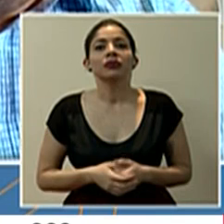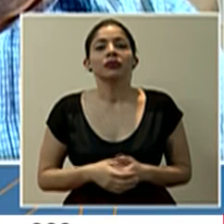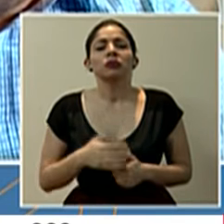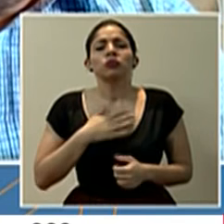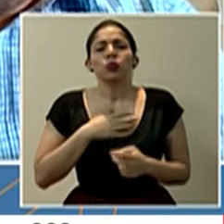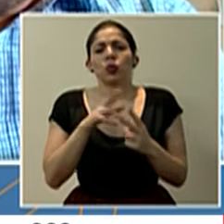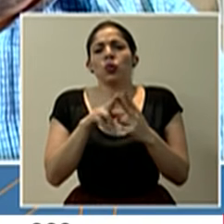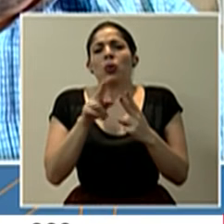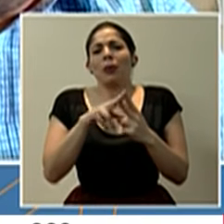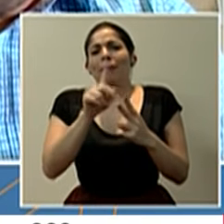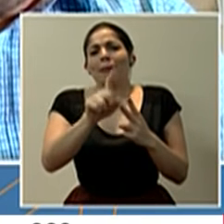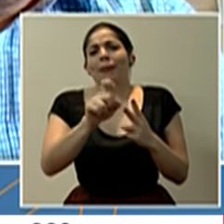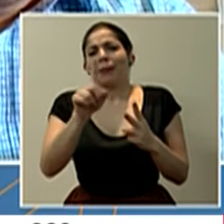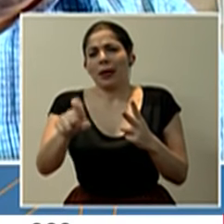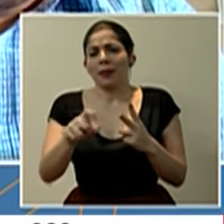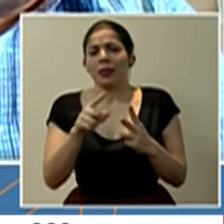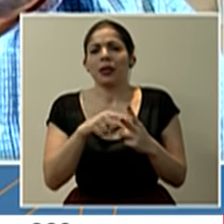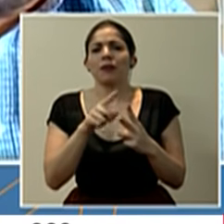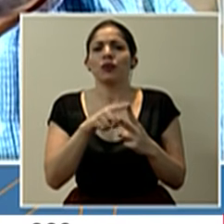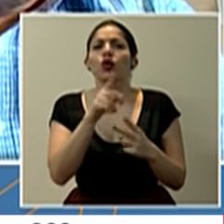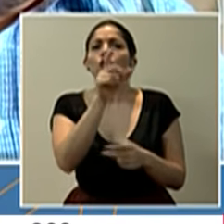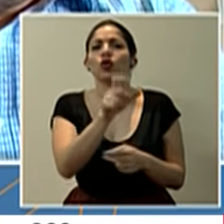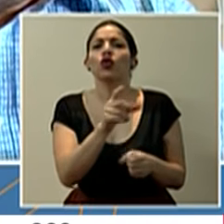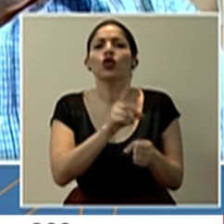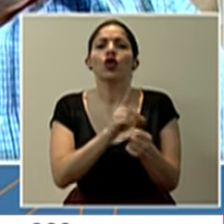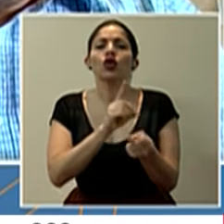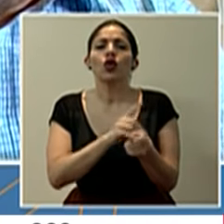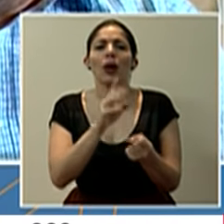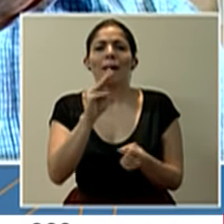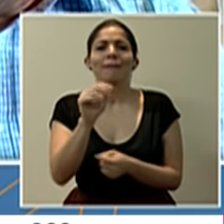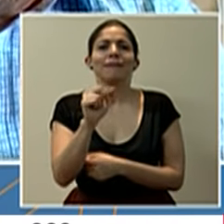Tengo dos consultas para el doctor Marín.